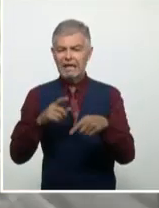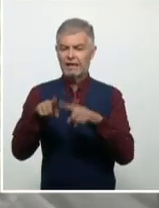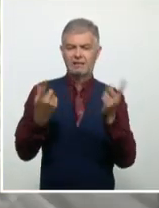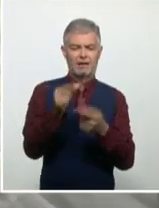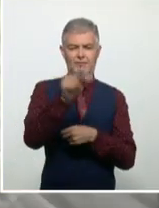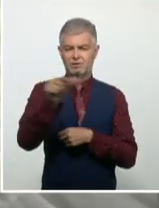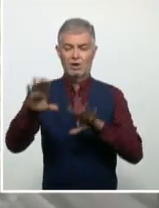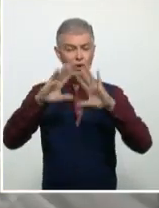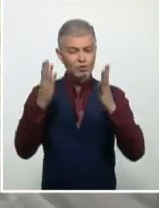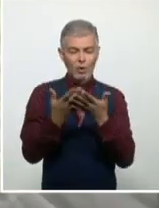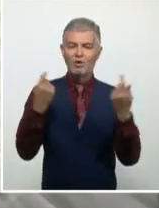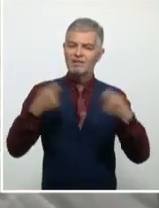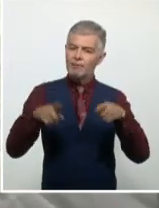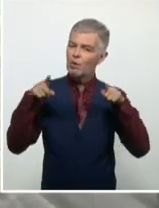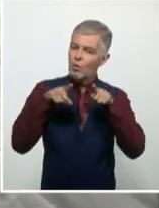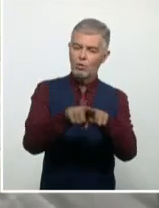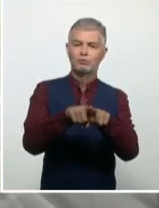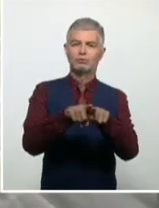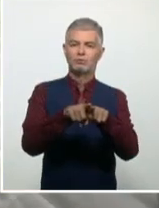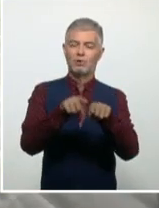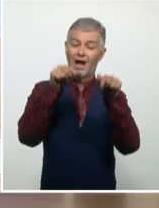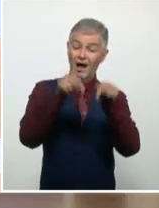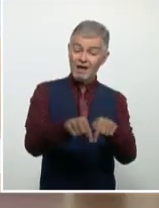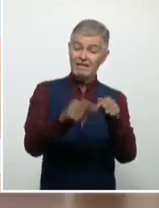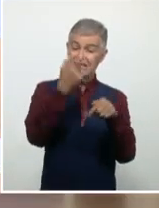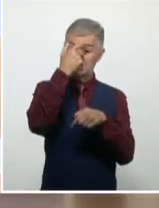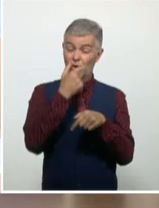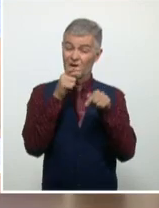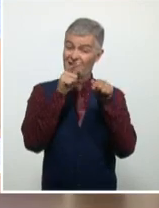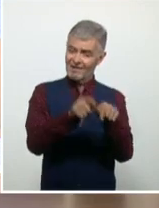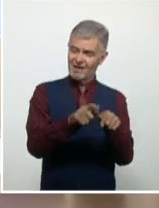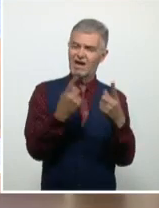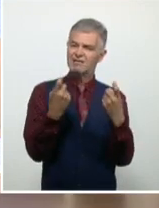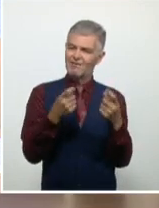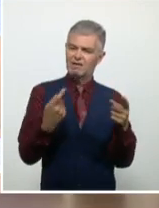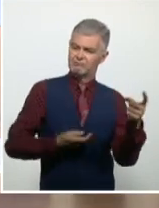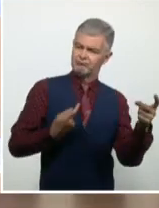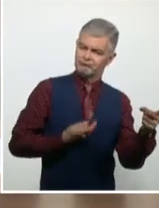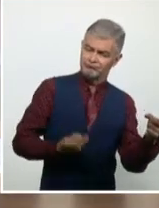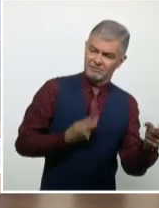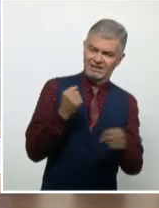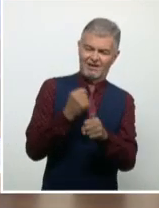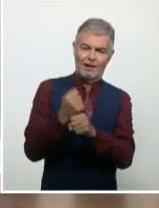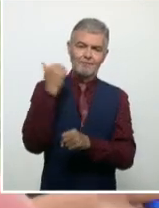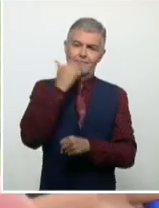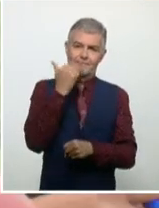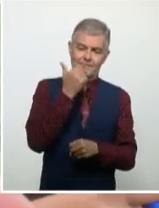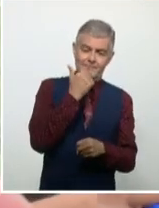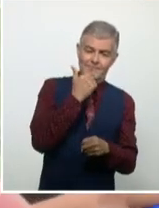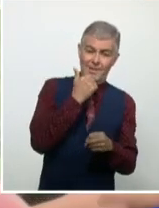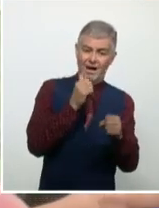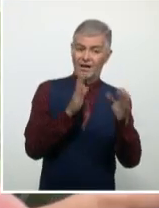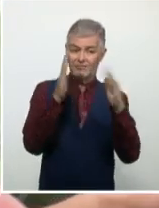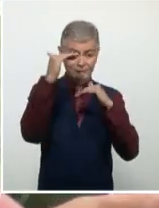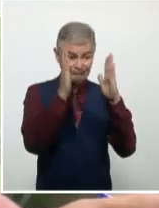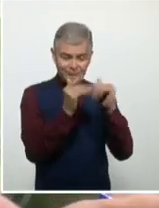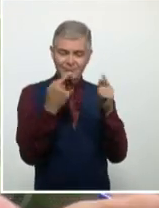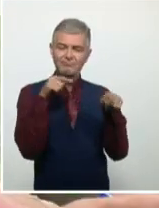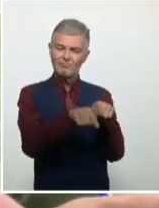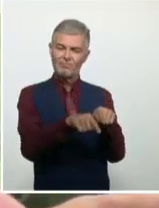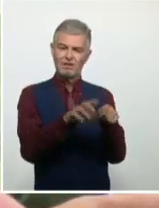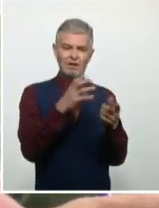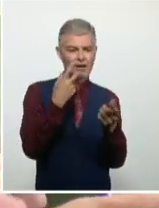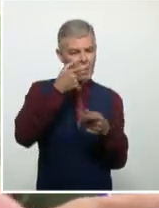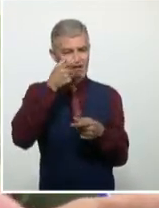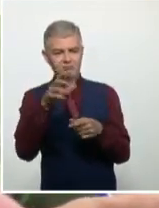tarea. De tal forma, queda en el territorio avileño continuar trabajando con mayor ahínco en los focos y en la detección y vigilancia de